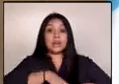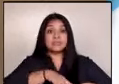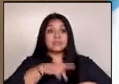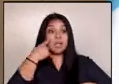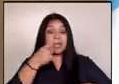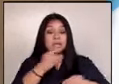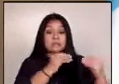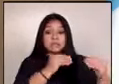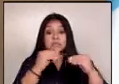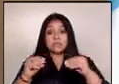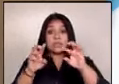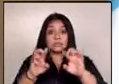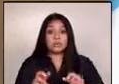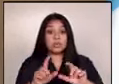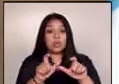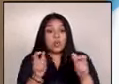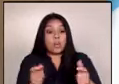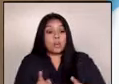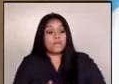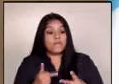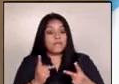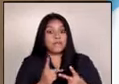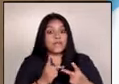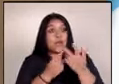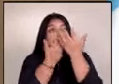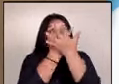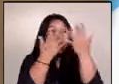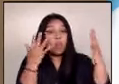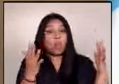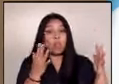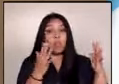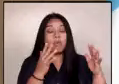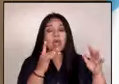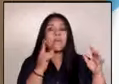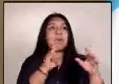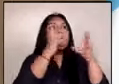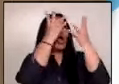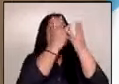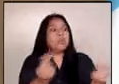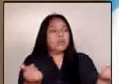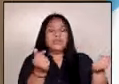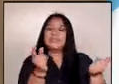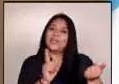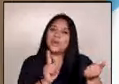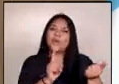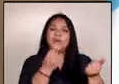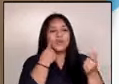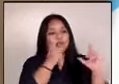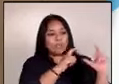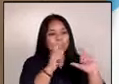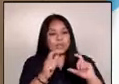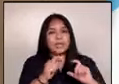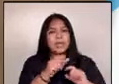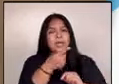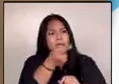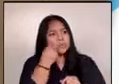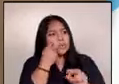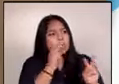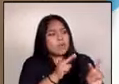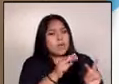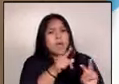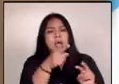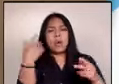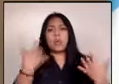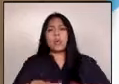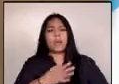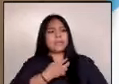vivir del Bosque sin acabar con el bosque quedé muy impresionado presidente ustedes tienen cosas que nosotros no